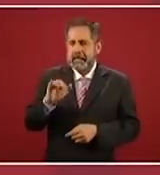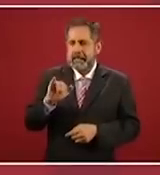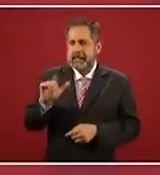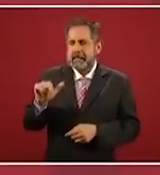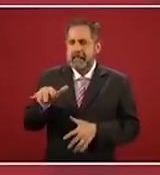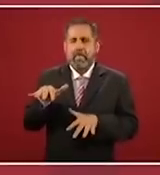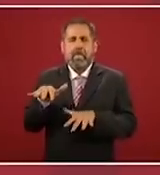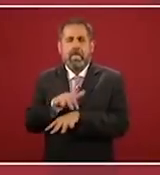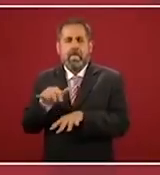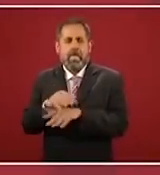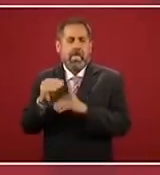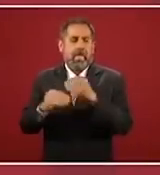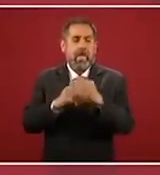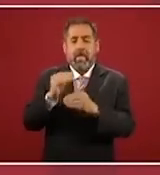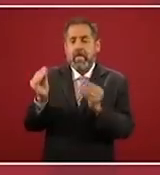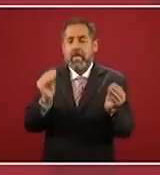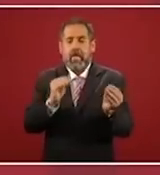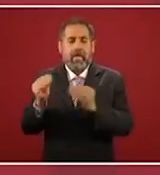Empiezan